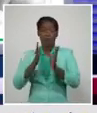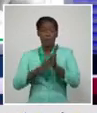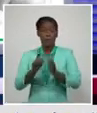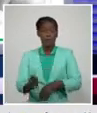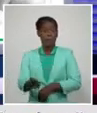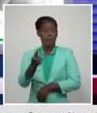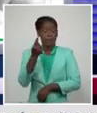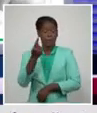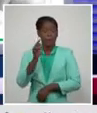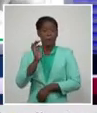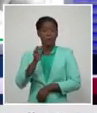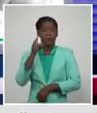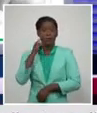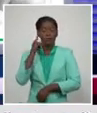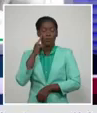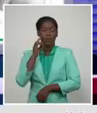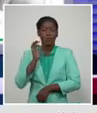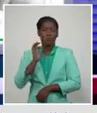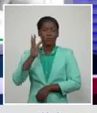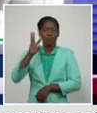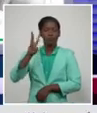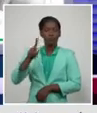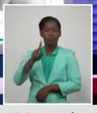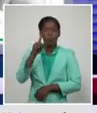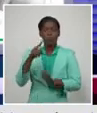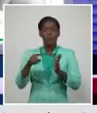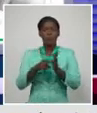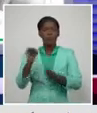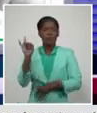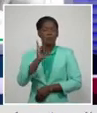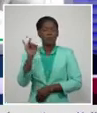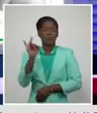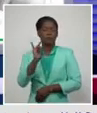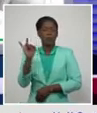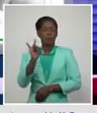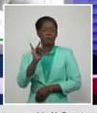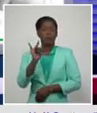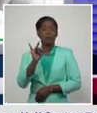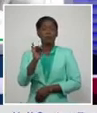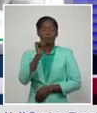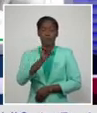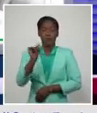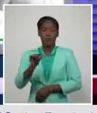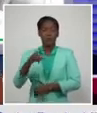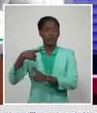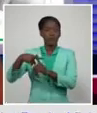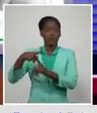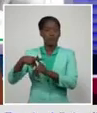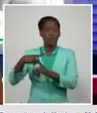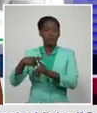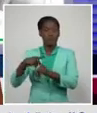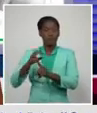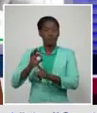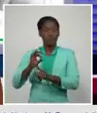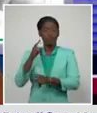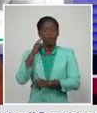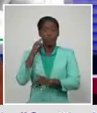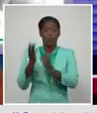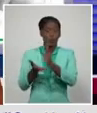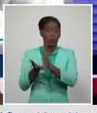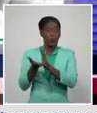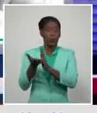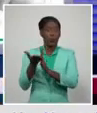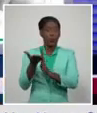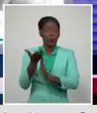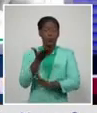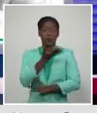de abril, cierra a la nación con 1.077 casos positivos a la COVID-19, una cifra angustiante.